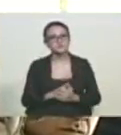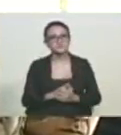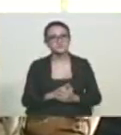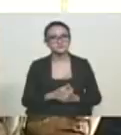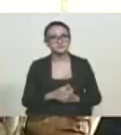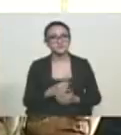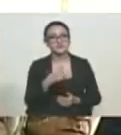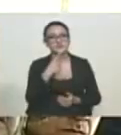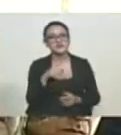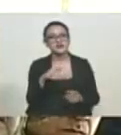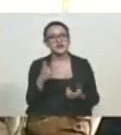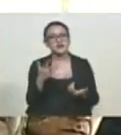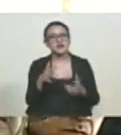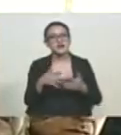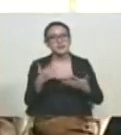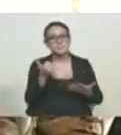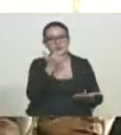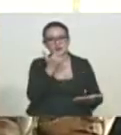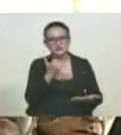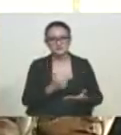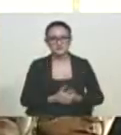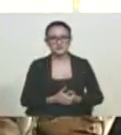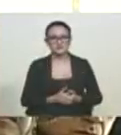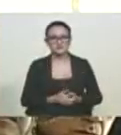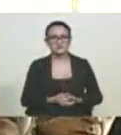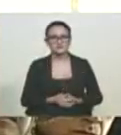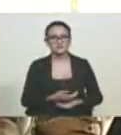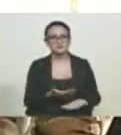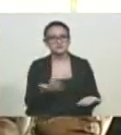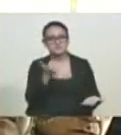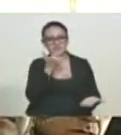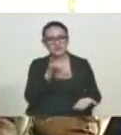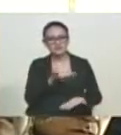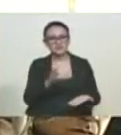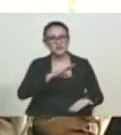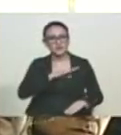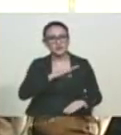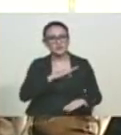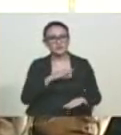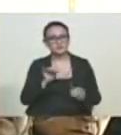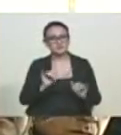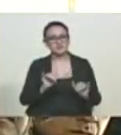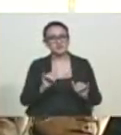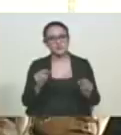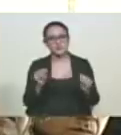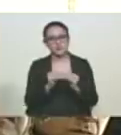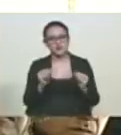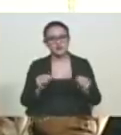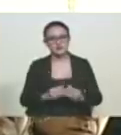Digan lo que sucede, que a nosotros nos está sucediendo lo mismo.